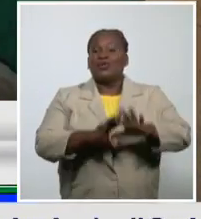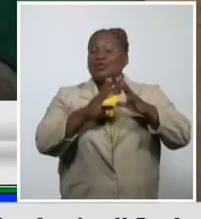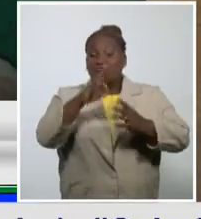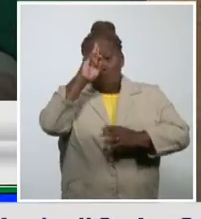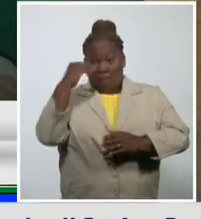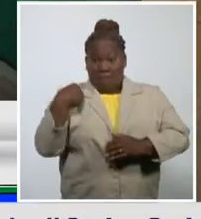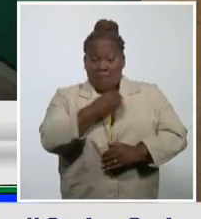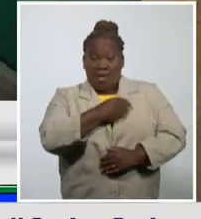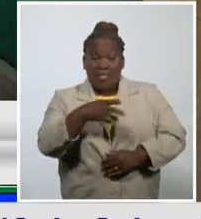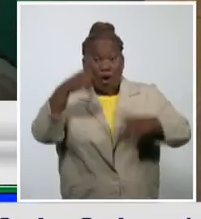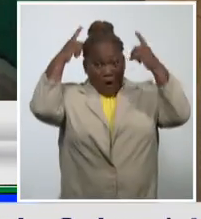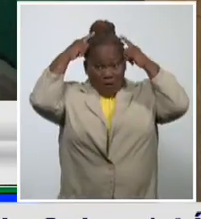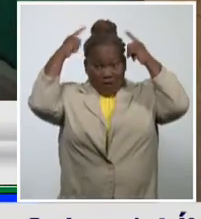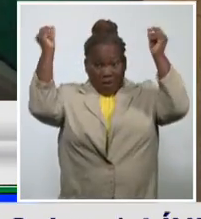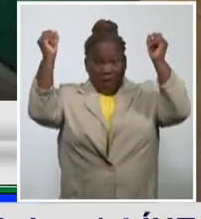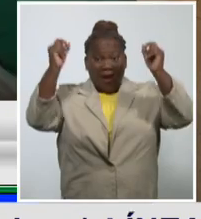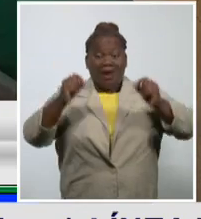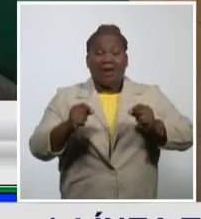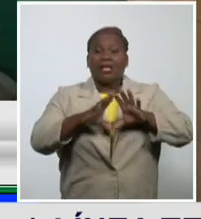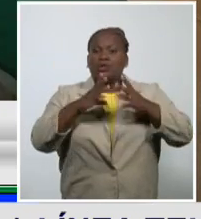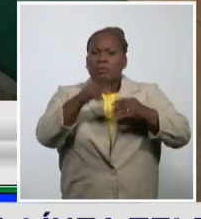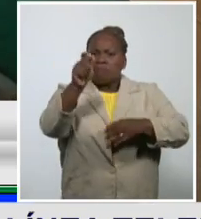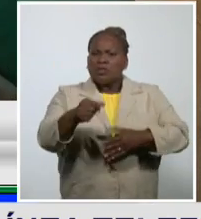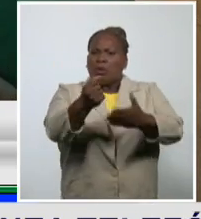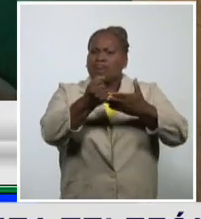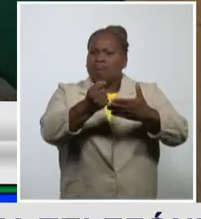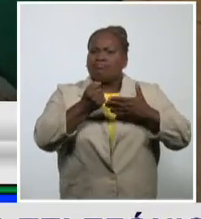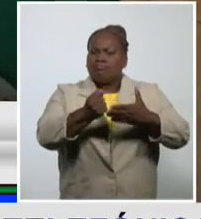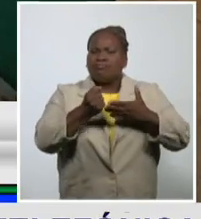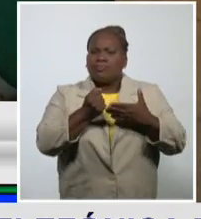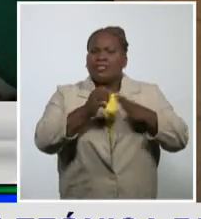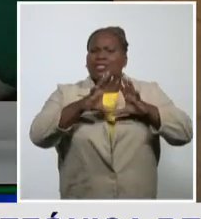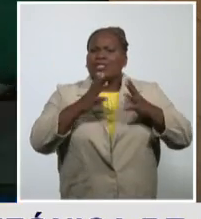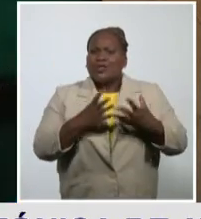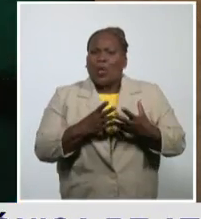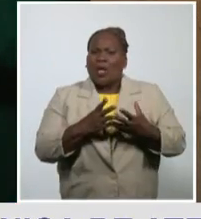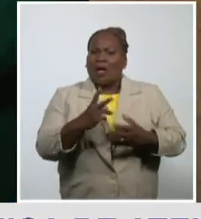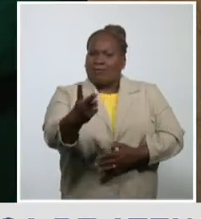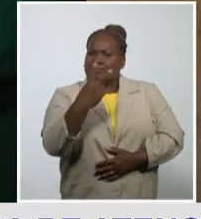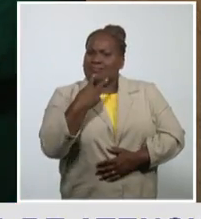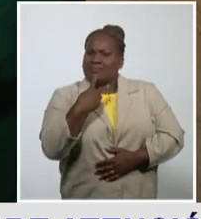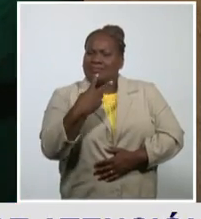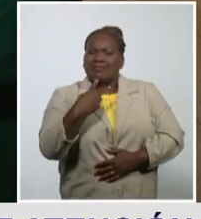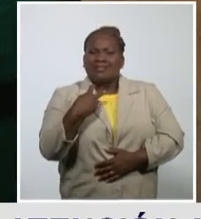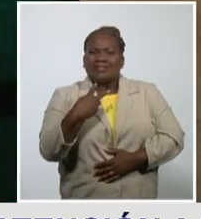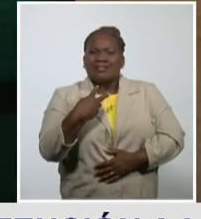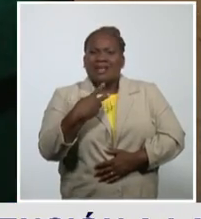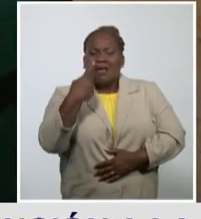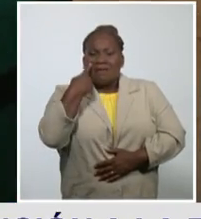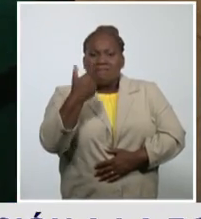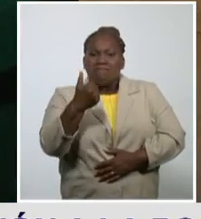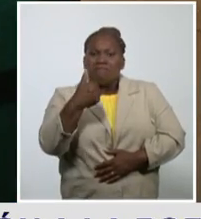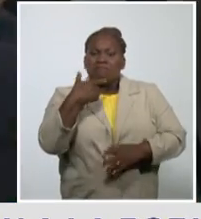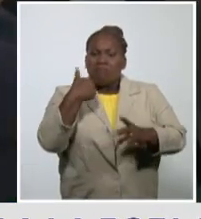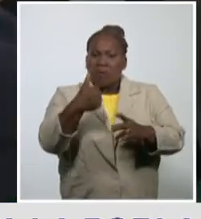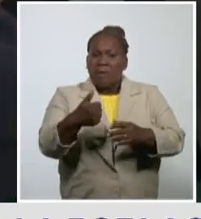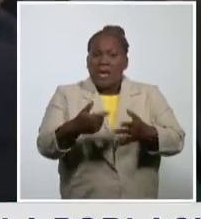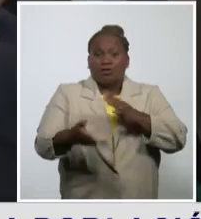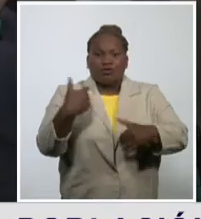las enfermeras, todos los colaboradores que estuvieron aquí a cargo del bien de nosotros, de la cura de